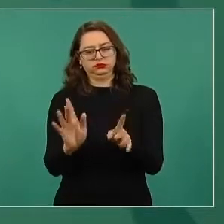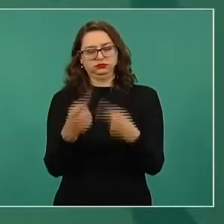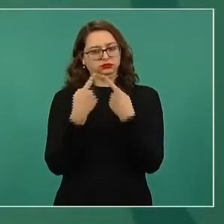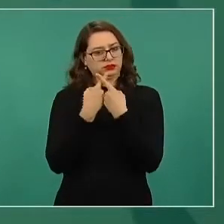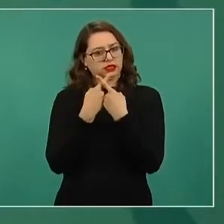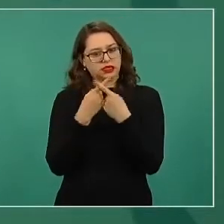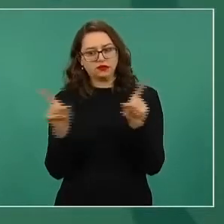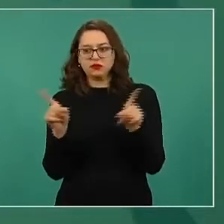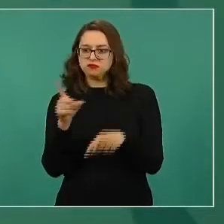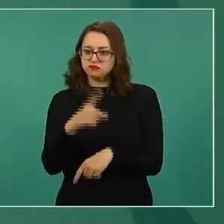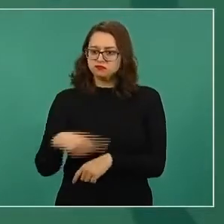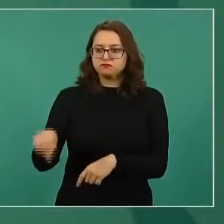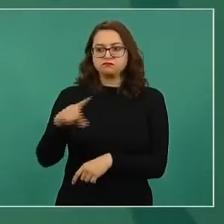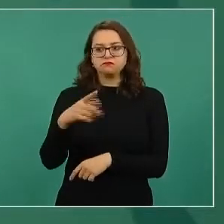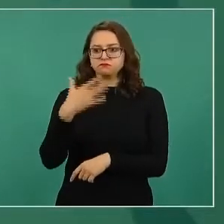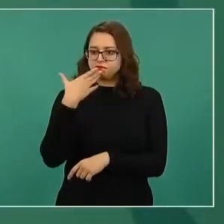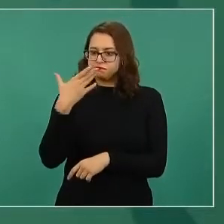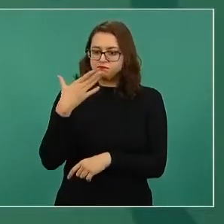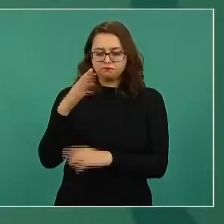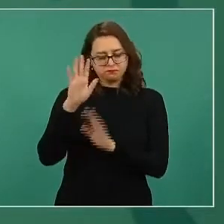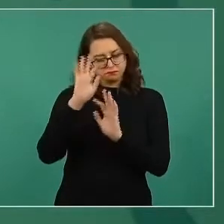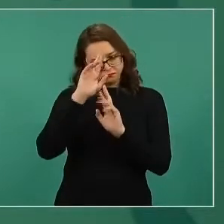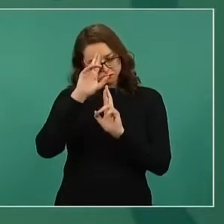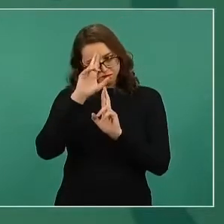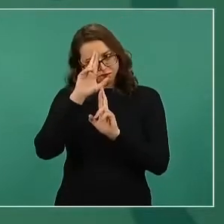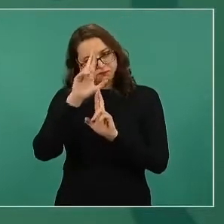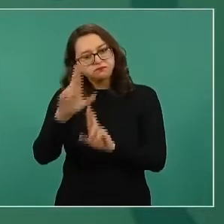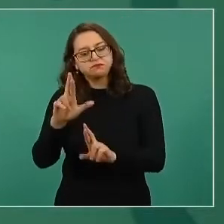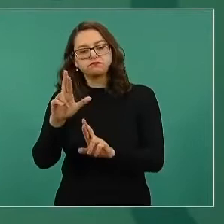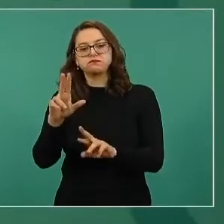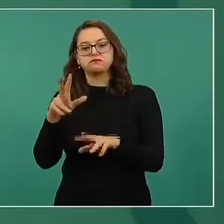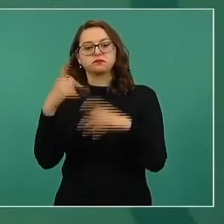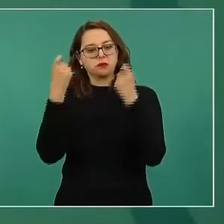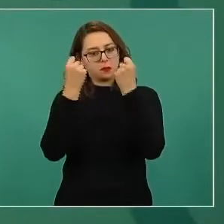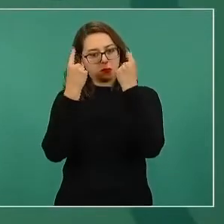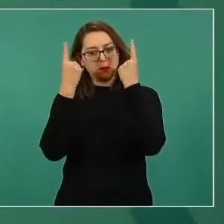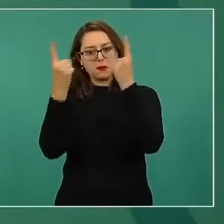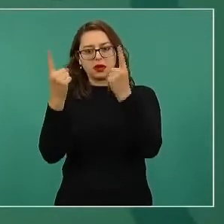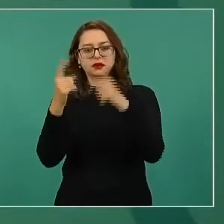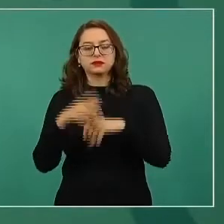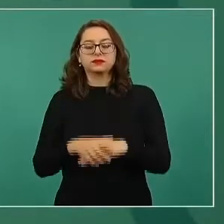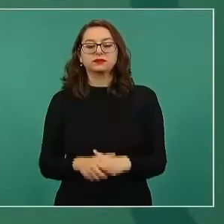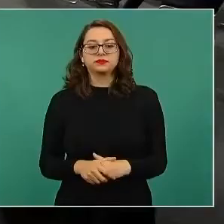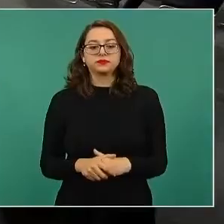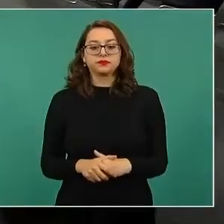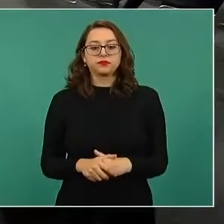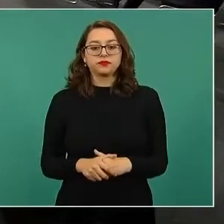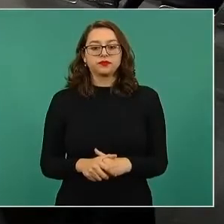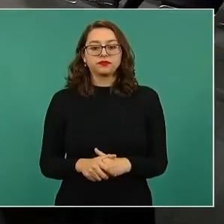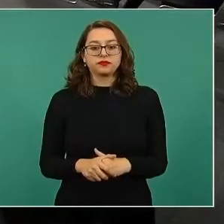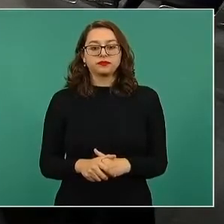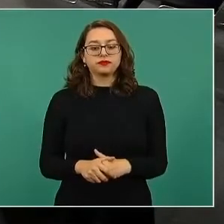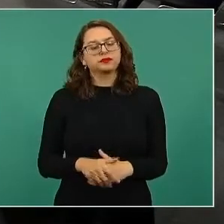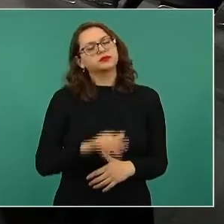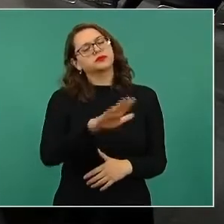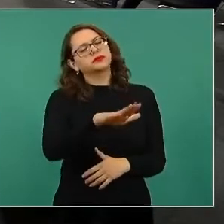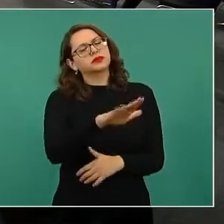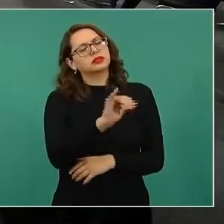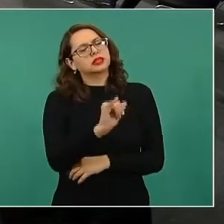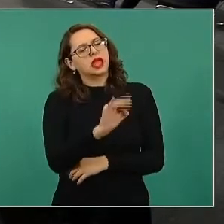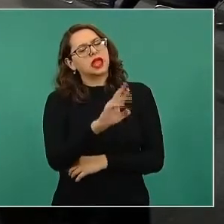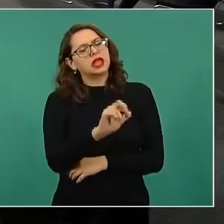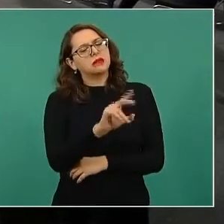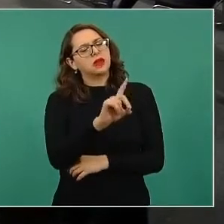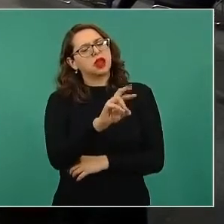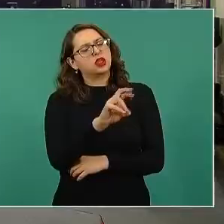trabajador, progresista, que merece todo nuestro respeto, toda nuestra admiración. Que de hecho Iberdrola allá